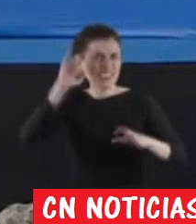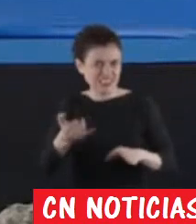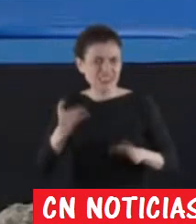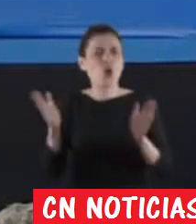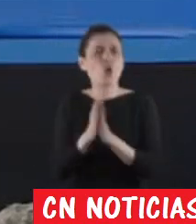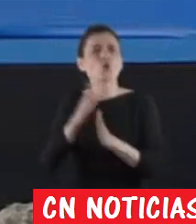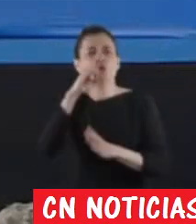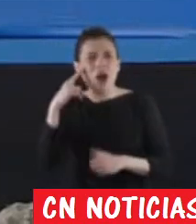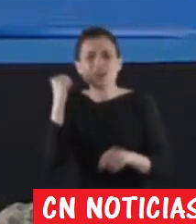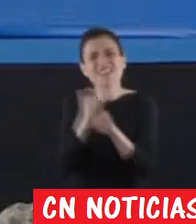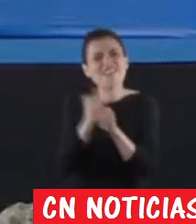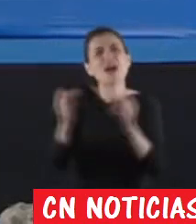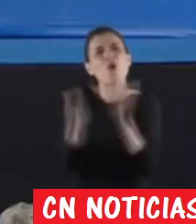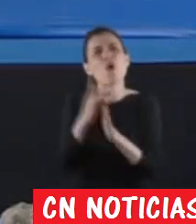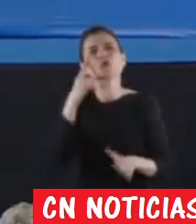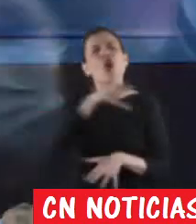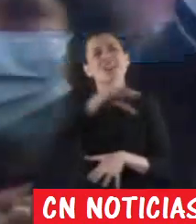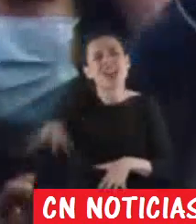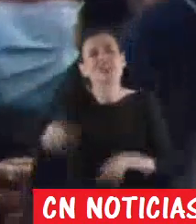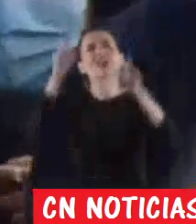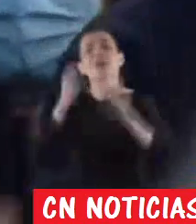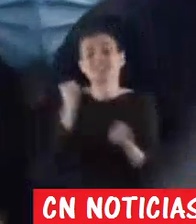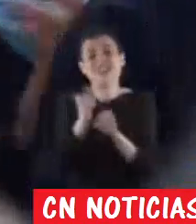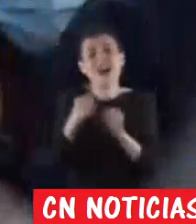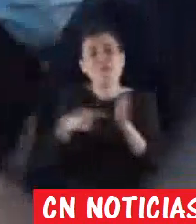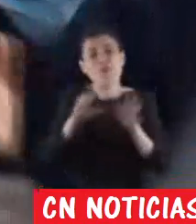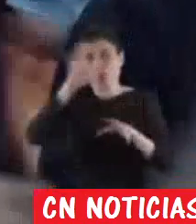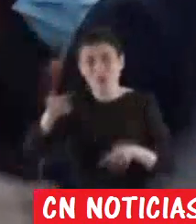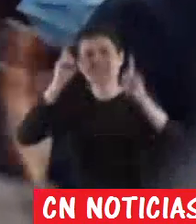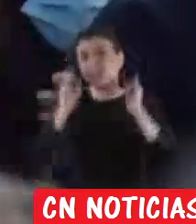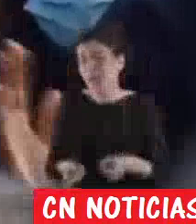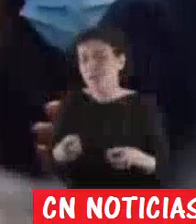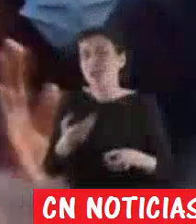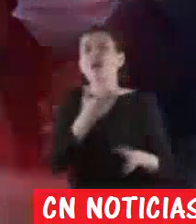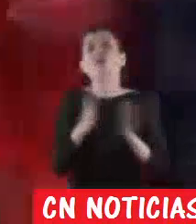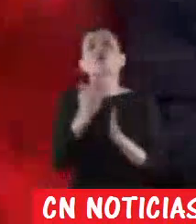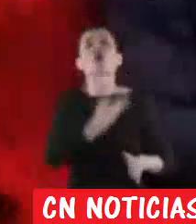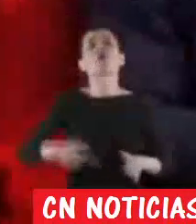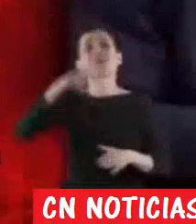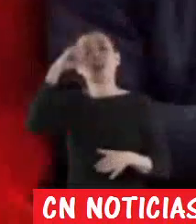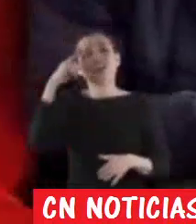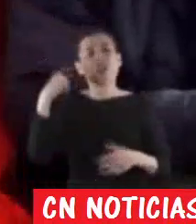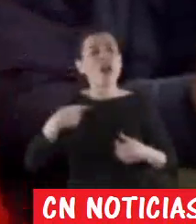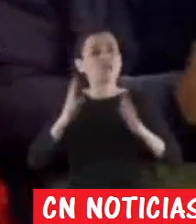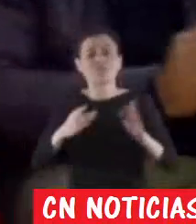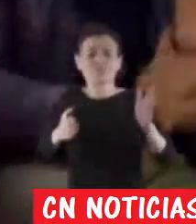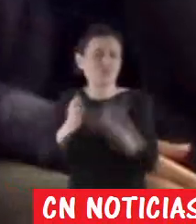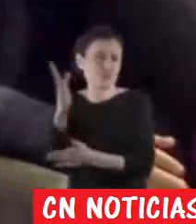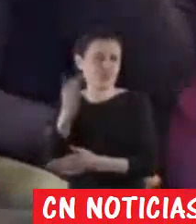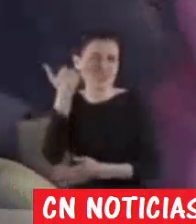trabajo de los intendentes, con el trabajo de esta provincia, con el trabajo del Gobierno Nacional. Es